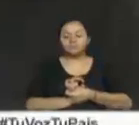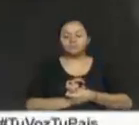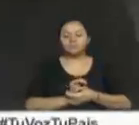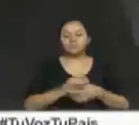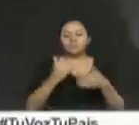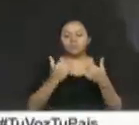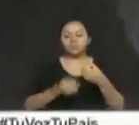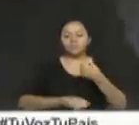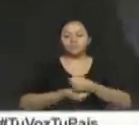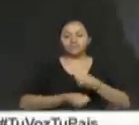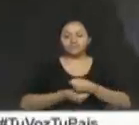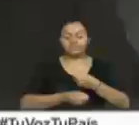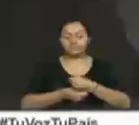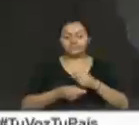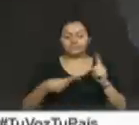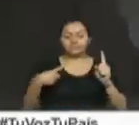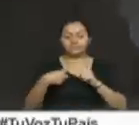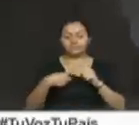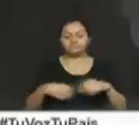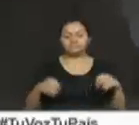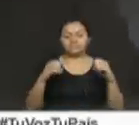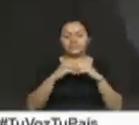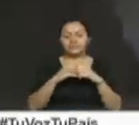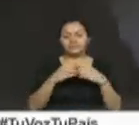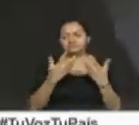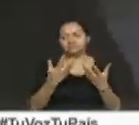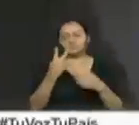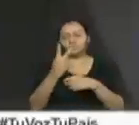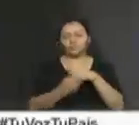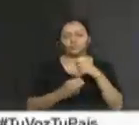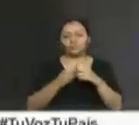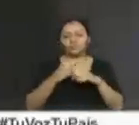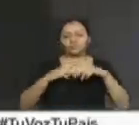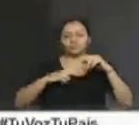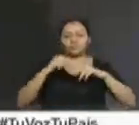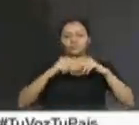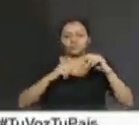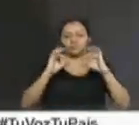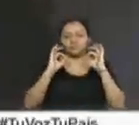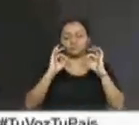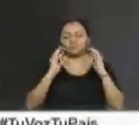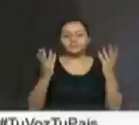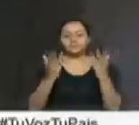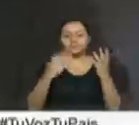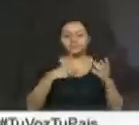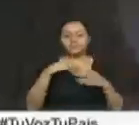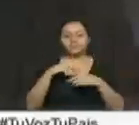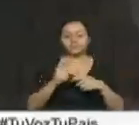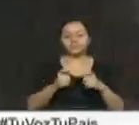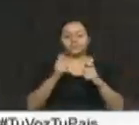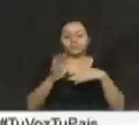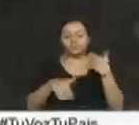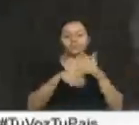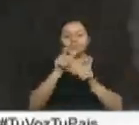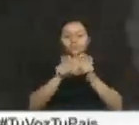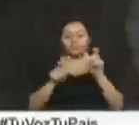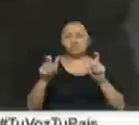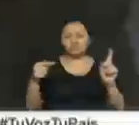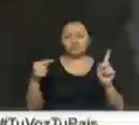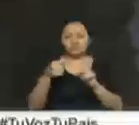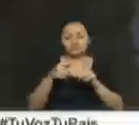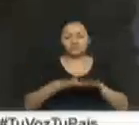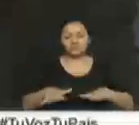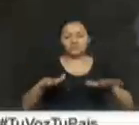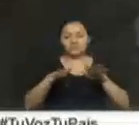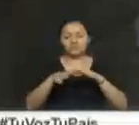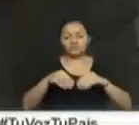Esta obra tiene no más de 2 años de construcción para entregar a la ciudadanía en un área